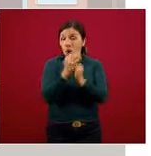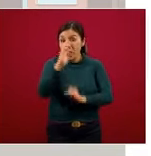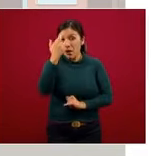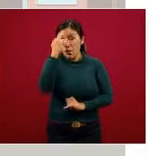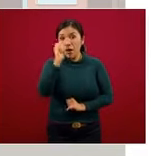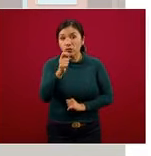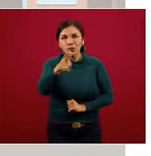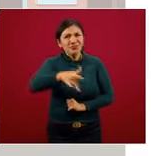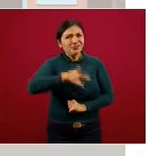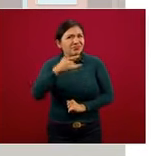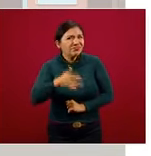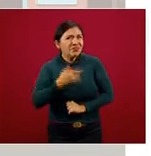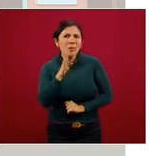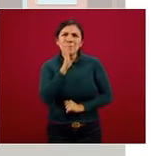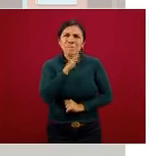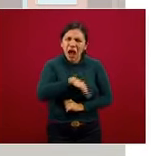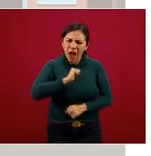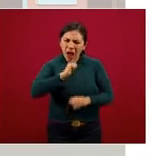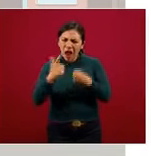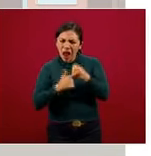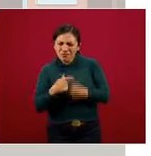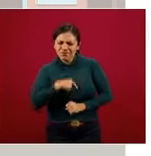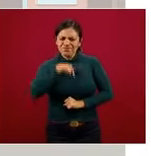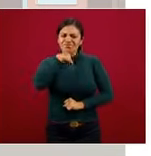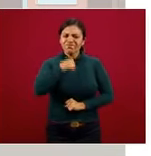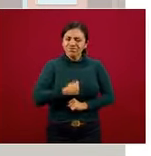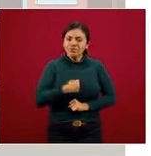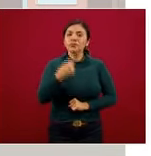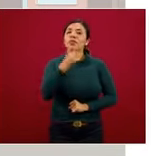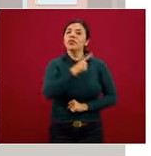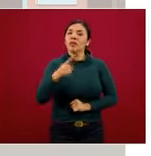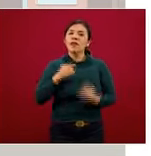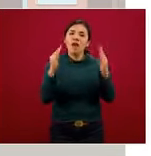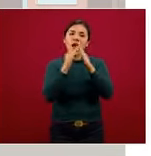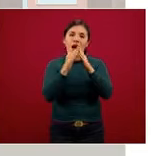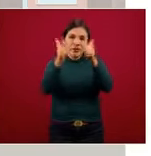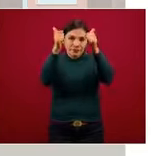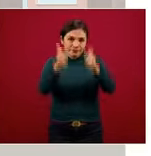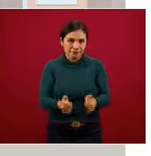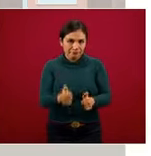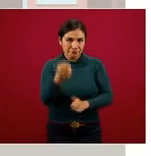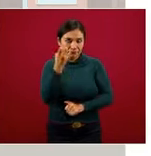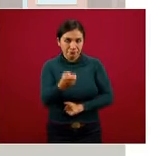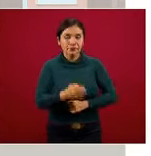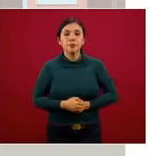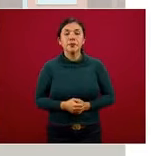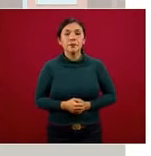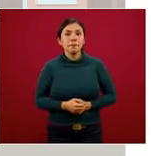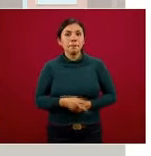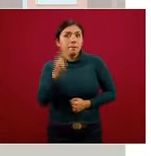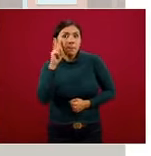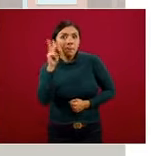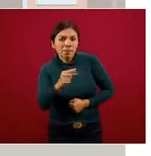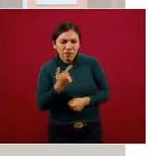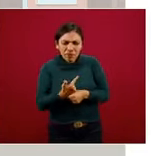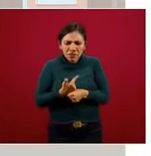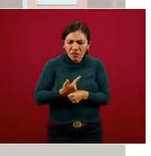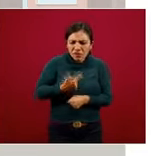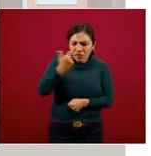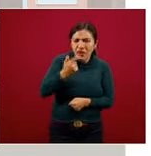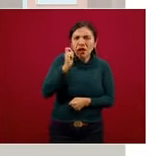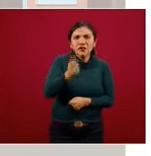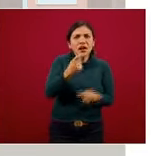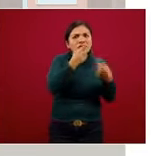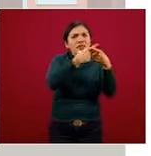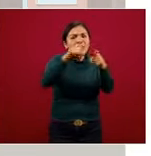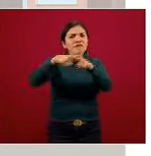es, si presentamos sintomatología respiratoria, quédate en casa. Al ver que este riesgo es diferente